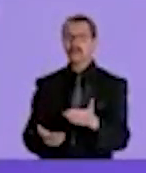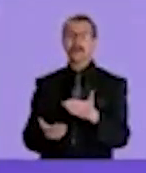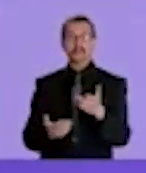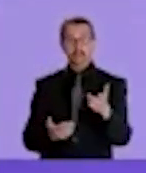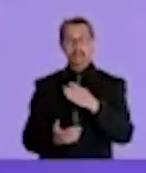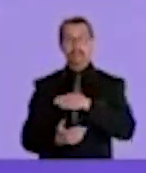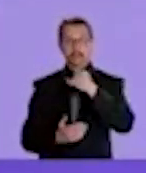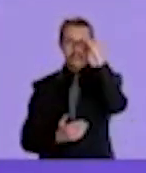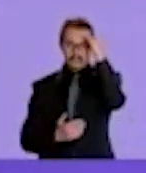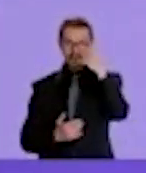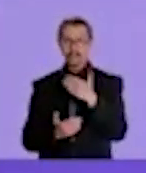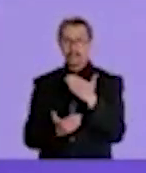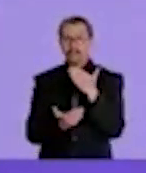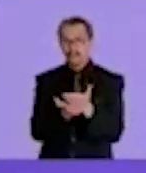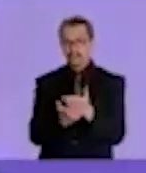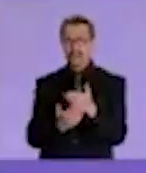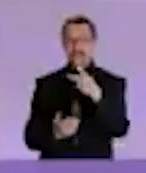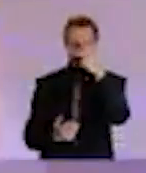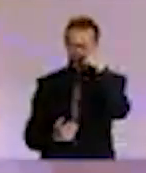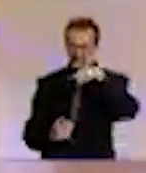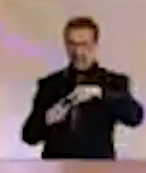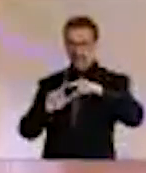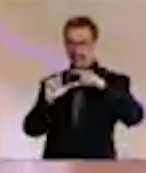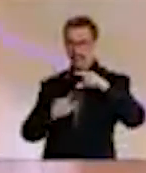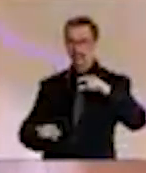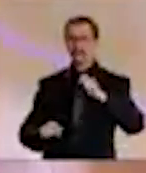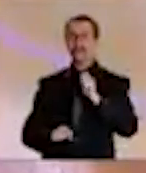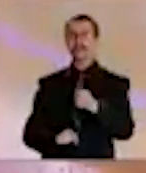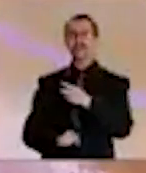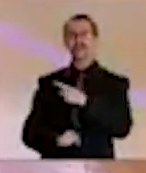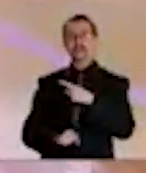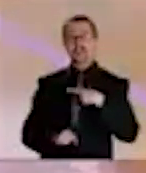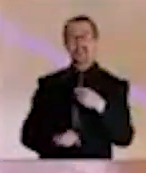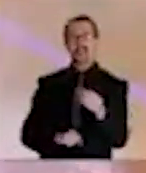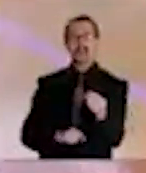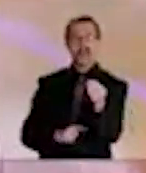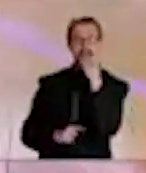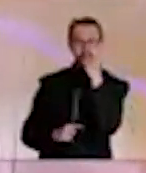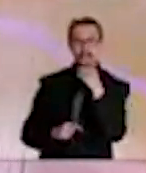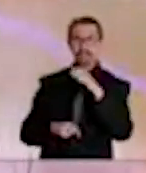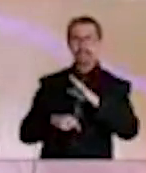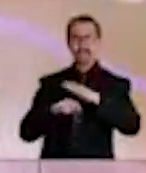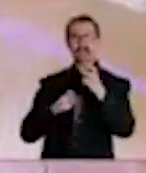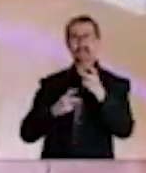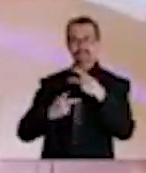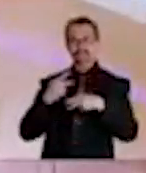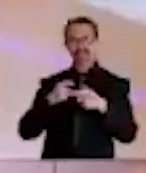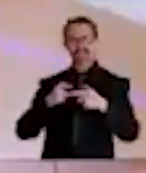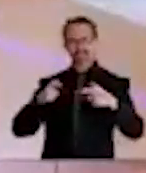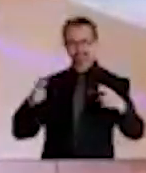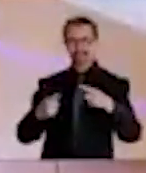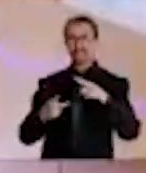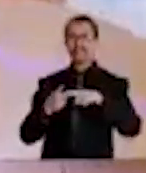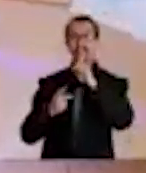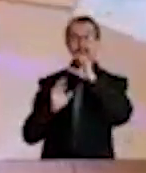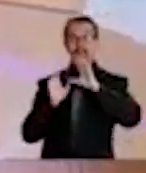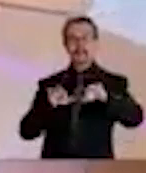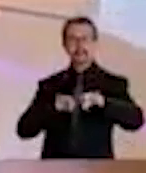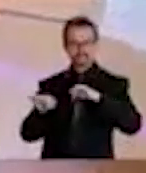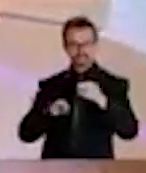de alimentos que se generen empleos en el país que haya bienestar en el país